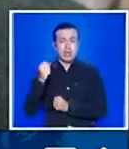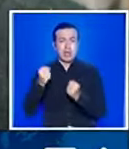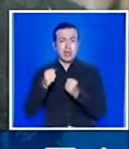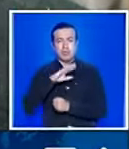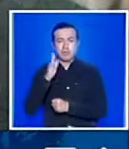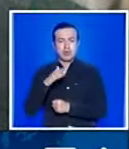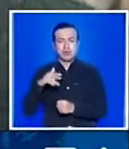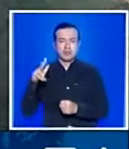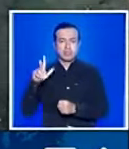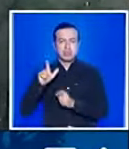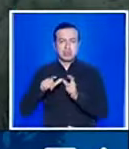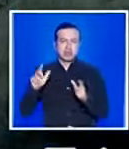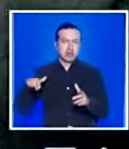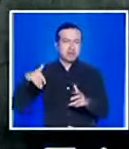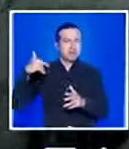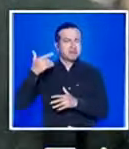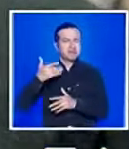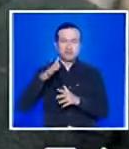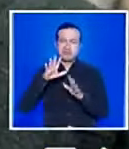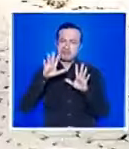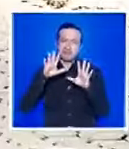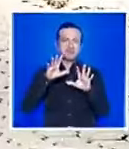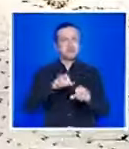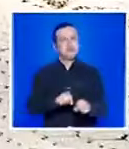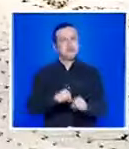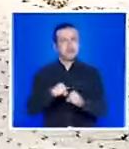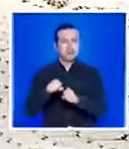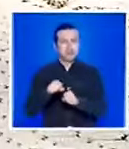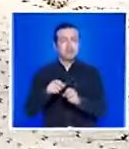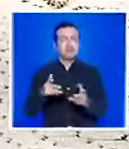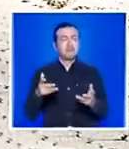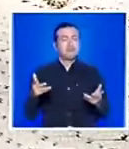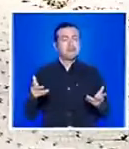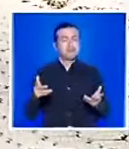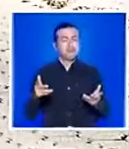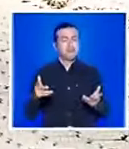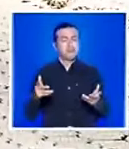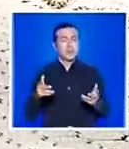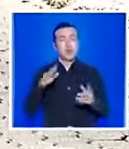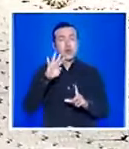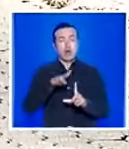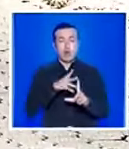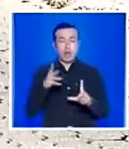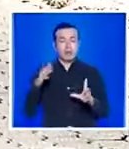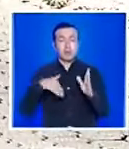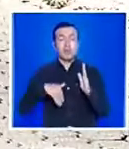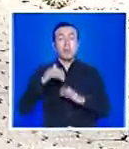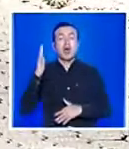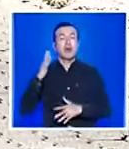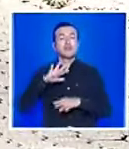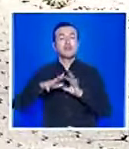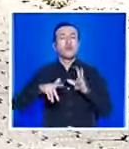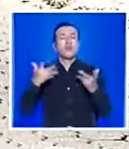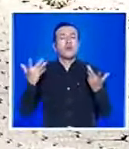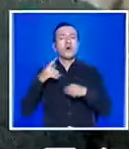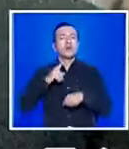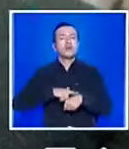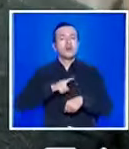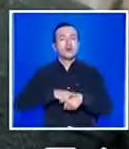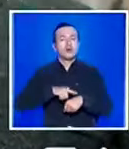bajándose con tres individuos en la parte superior de la calle. Que hay dos horarios en los que los ladrones o los antisociales se hacen de las